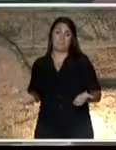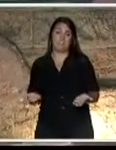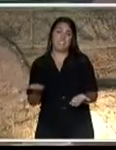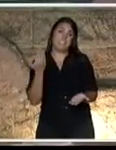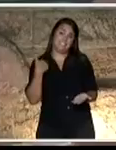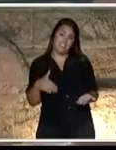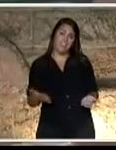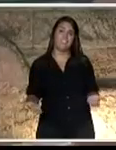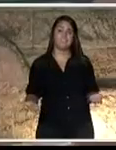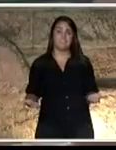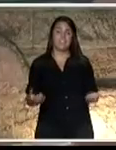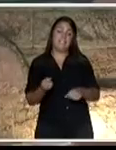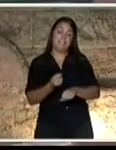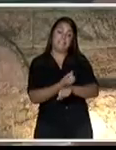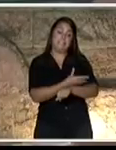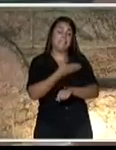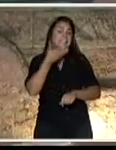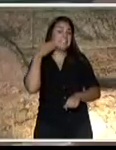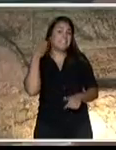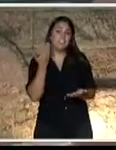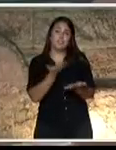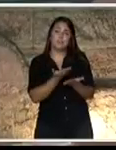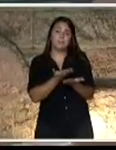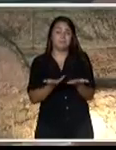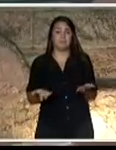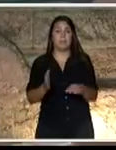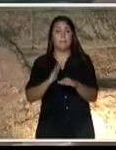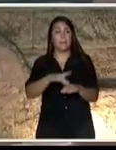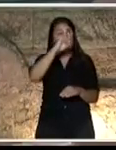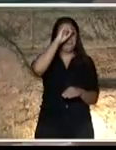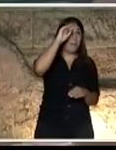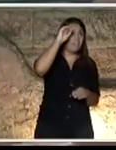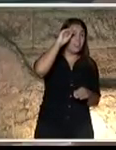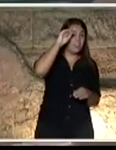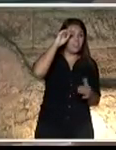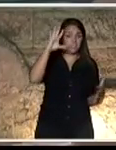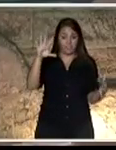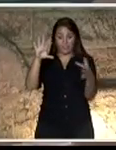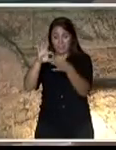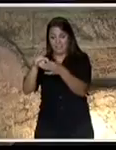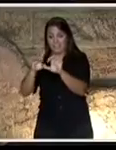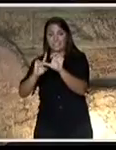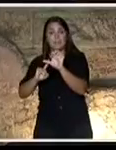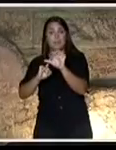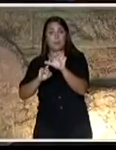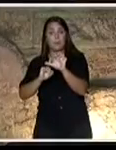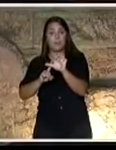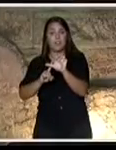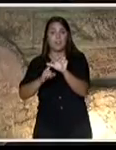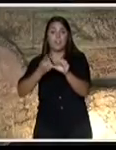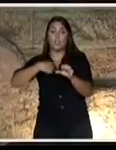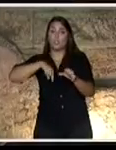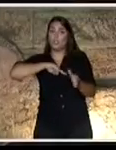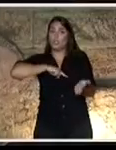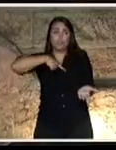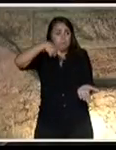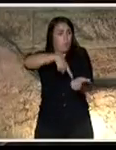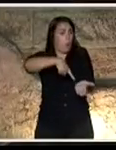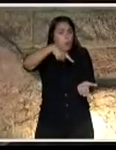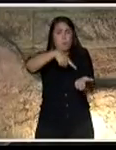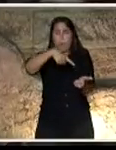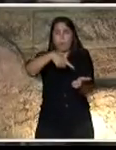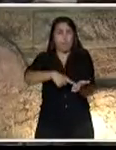obras. Un tren digno que hermane Madrid con Extremadura, tenemos que exigirlo